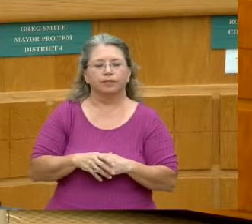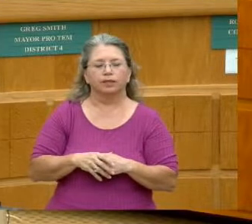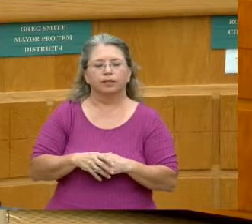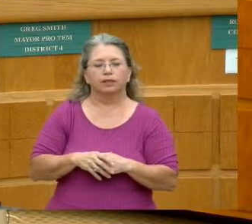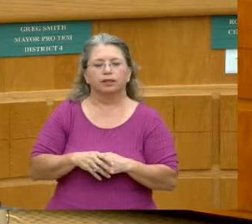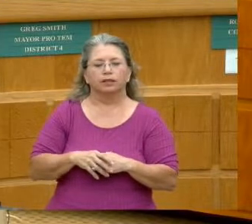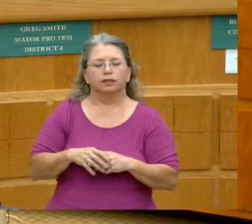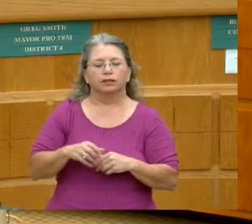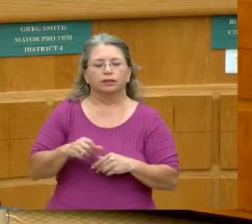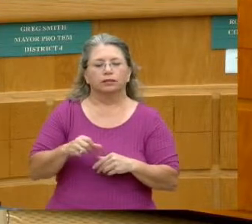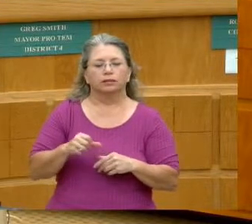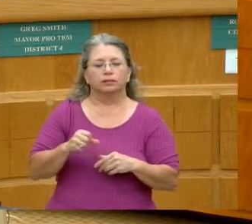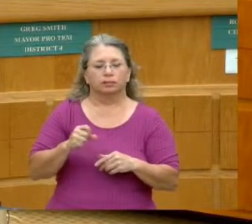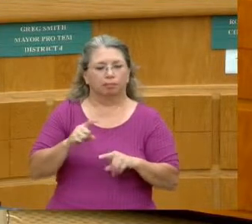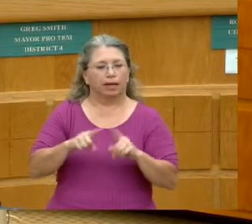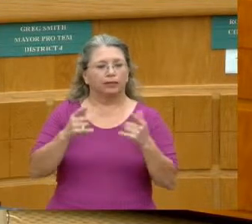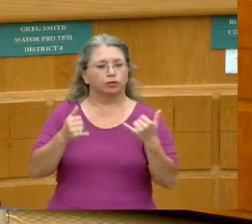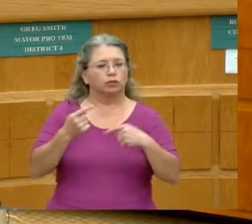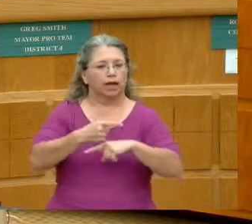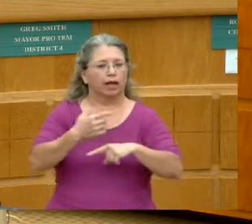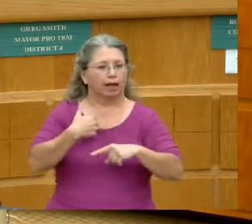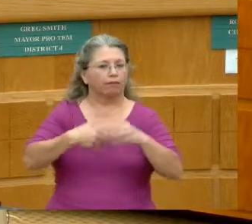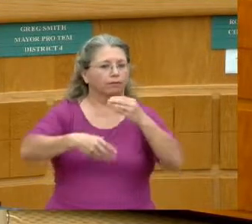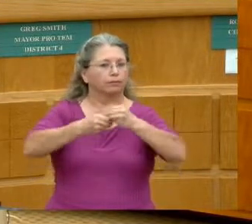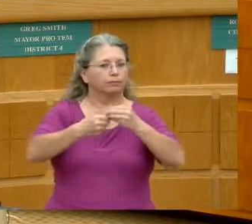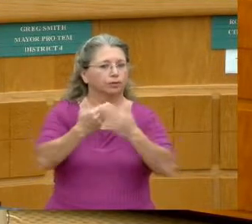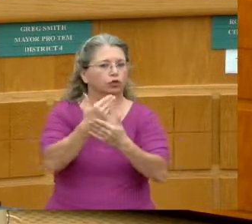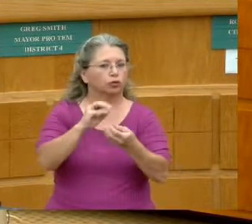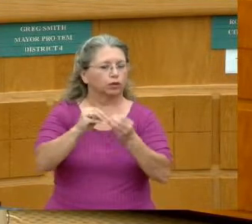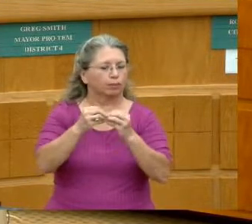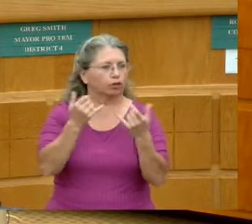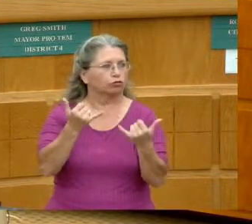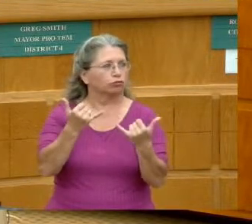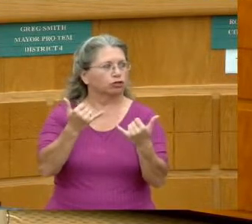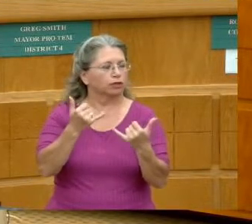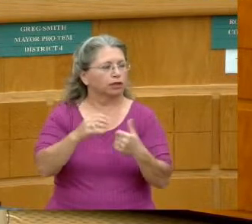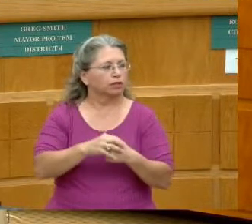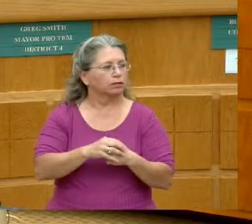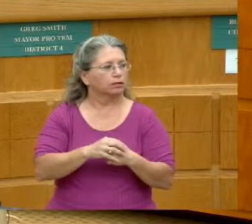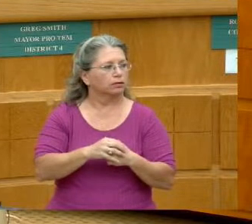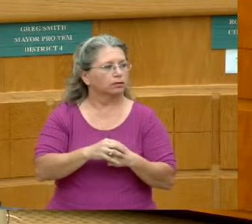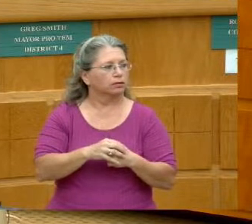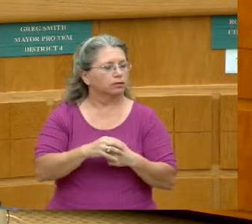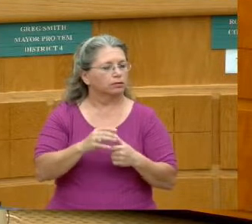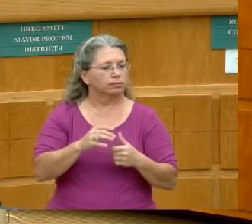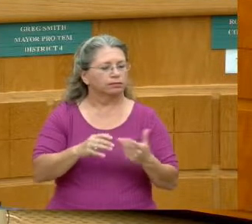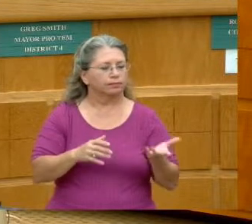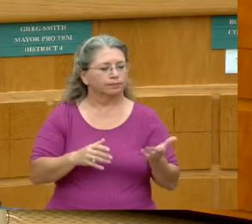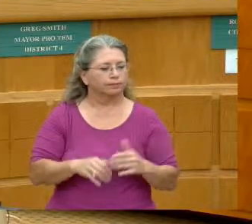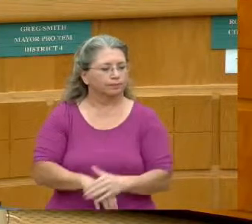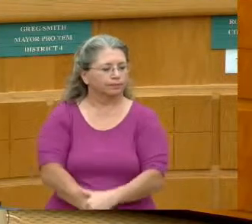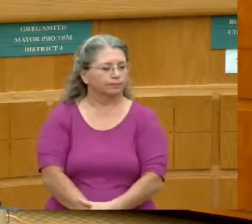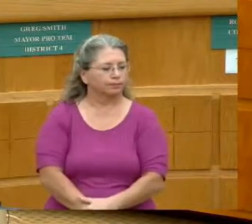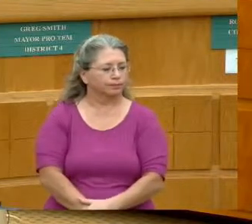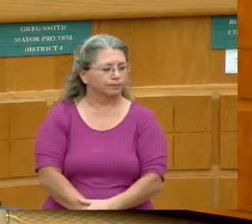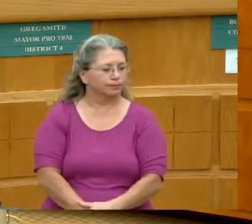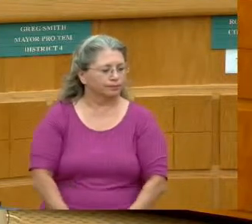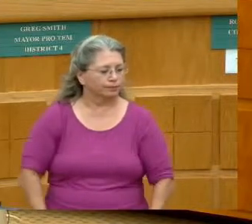today, as of today. And then Monday we'll begin to update it again. That's the protocol going forward. Las cifras